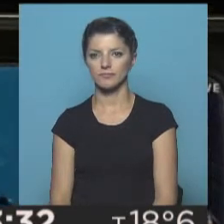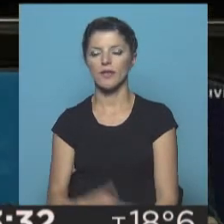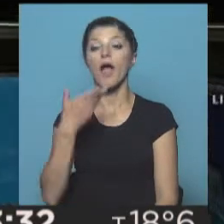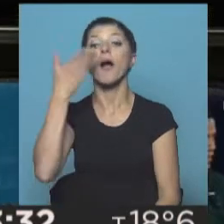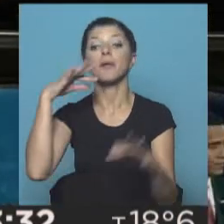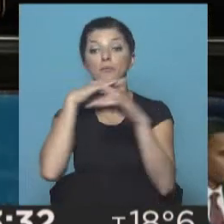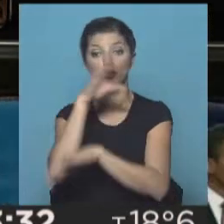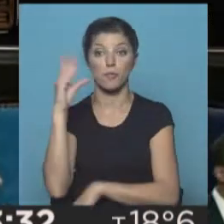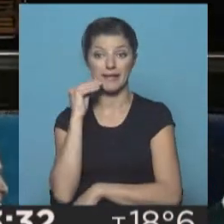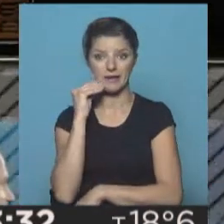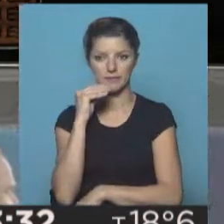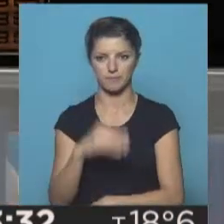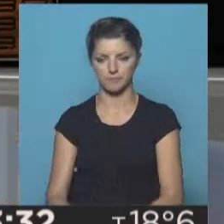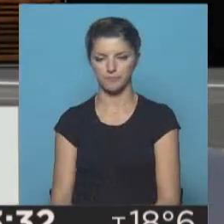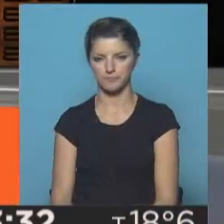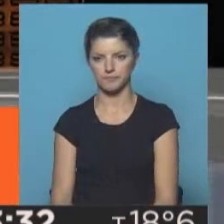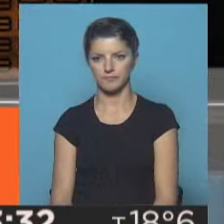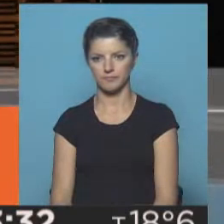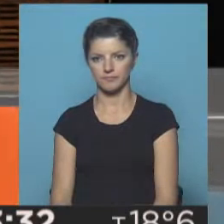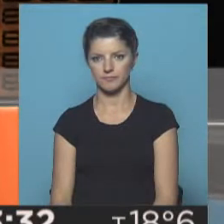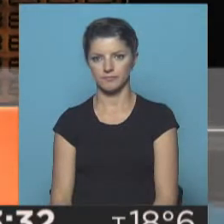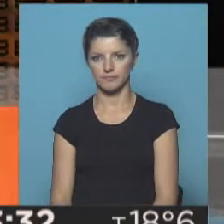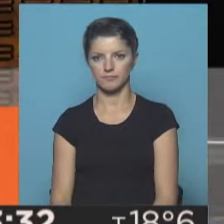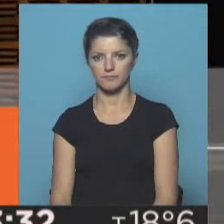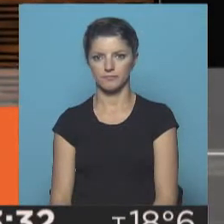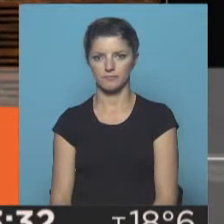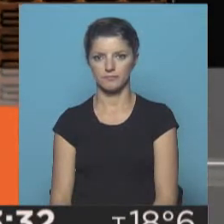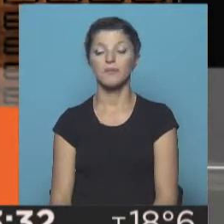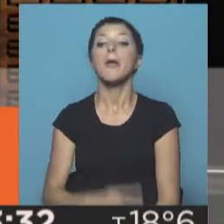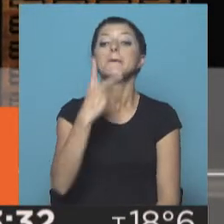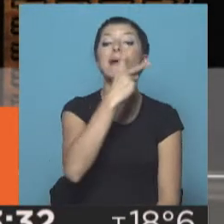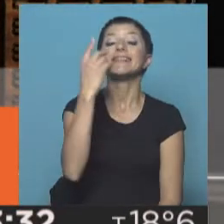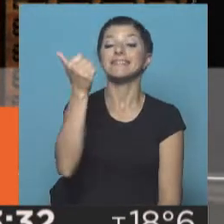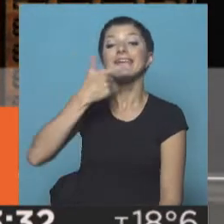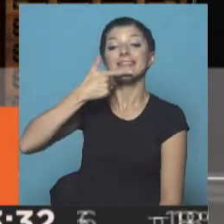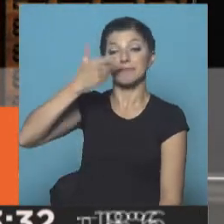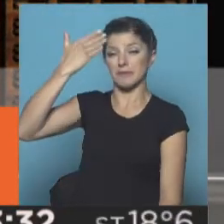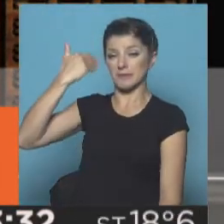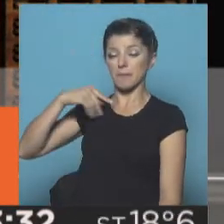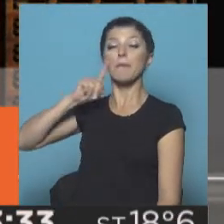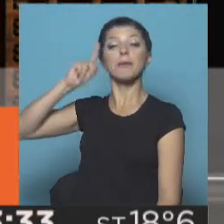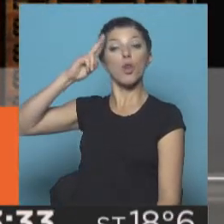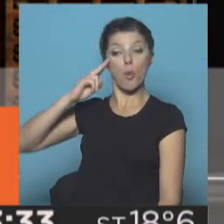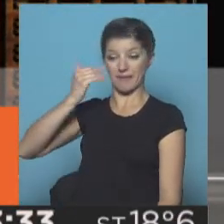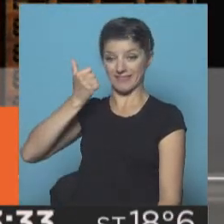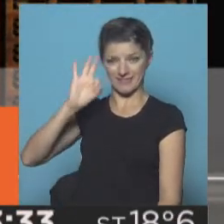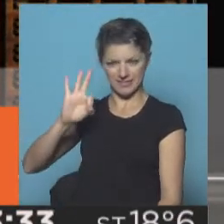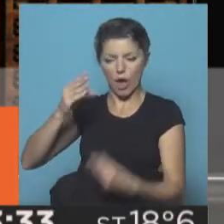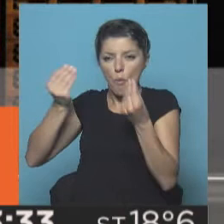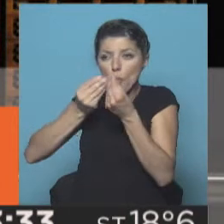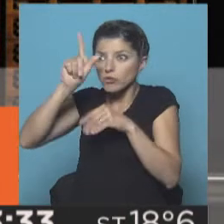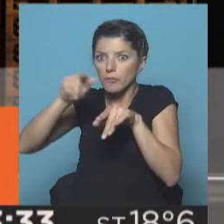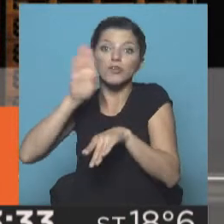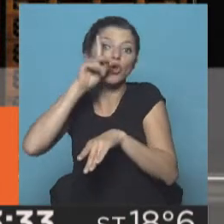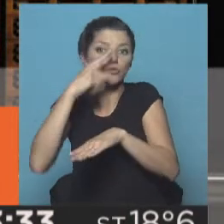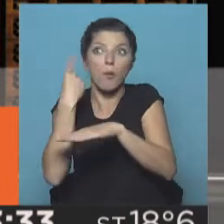the Democratic candidate, Senator John... Hermoso. Era el 26 de septiembre de 1960 y millones de norteamericanos